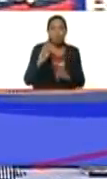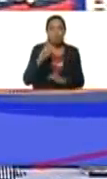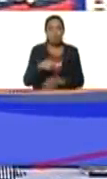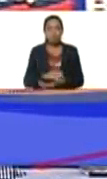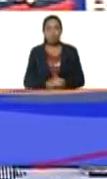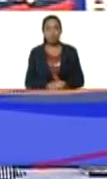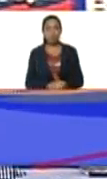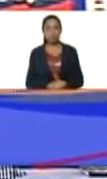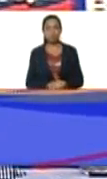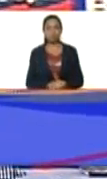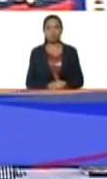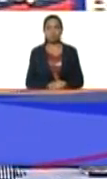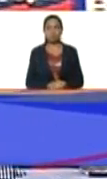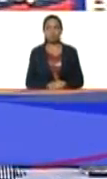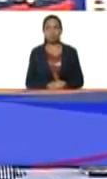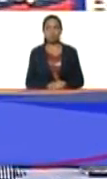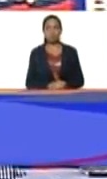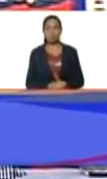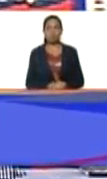tenemos que buscar